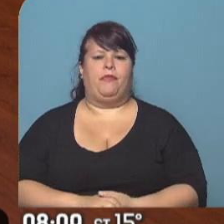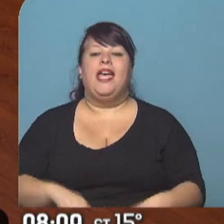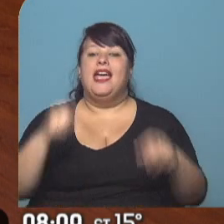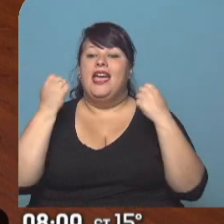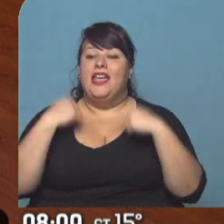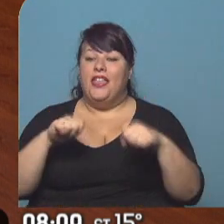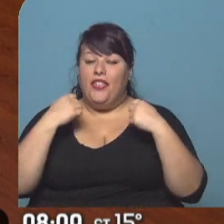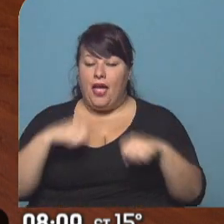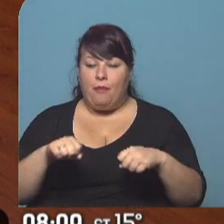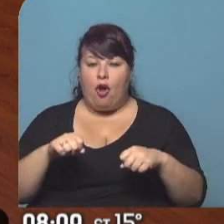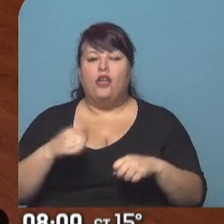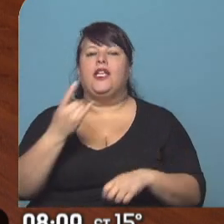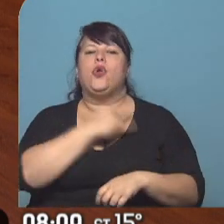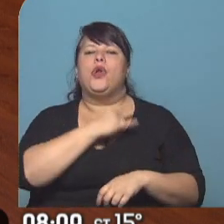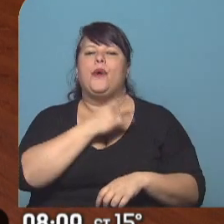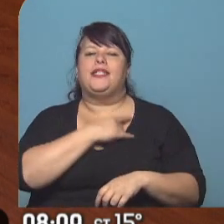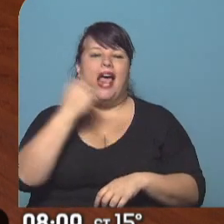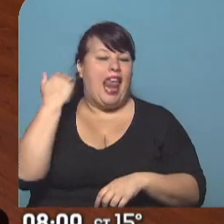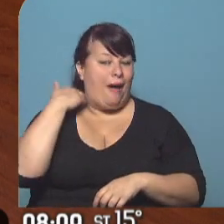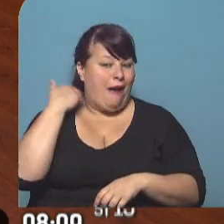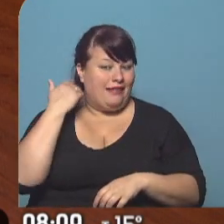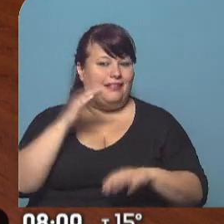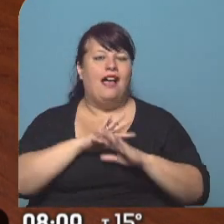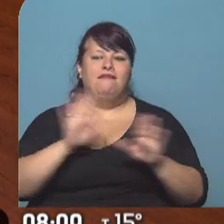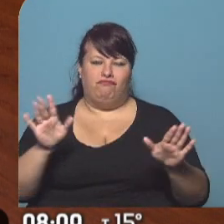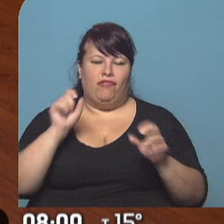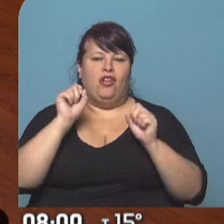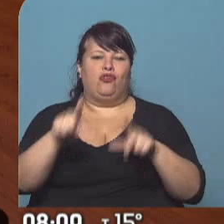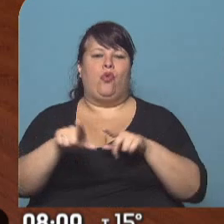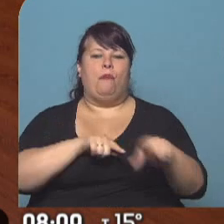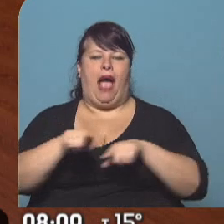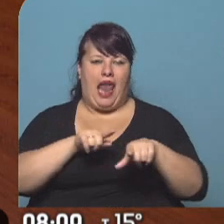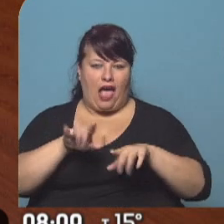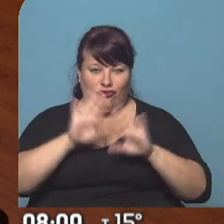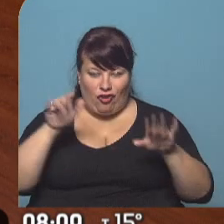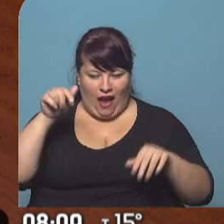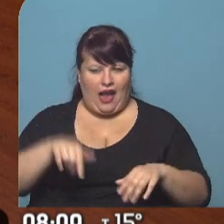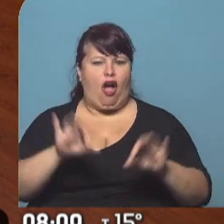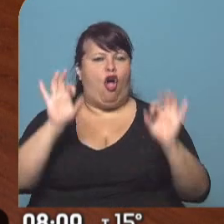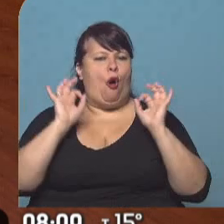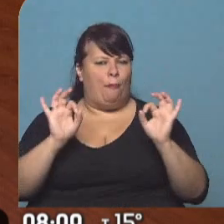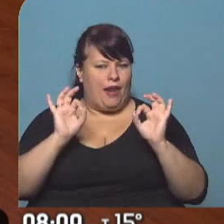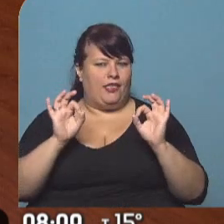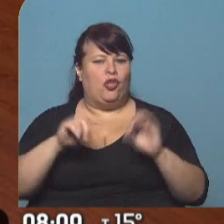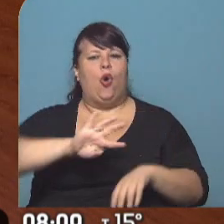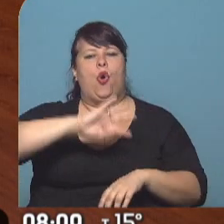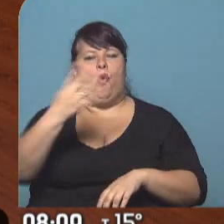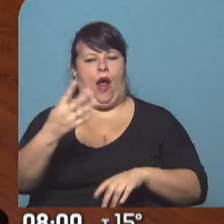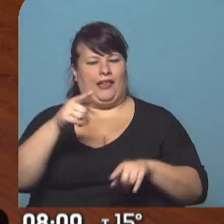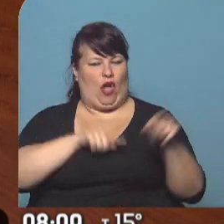El deporte y la Universidad de La Matanza, que ya tiene su propia maratón aquí. Todo listo para la cuarta